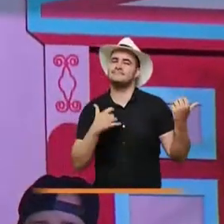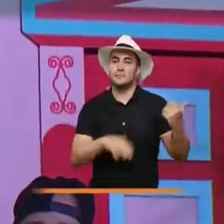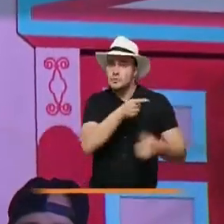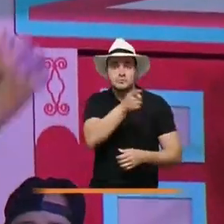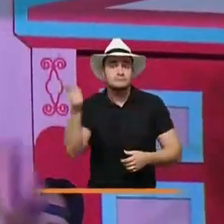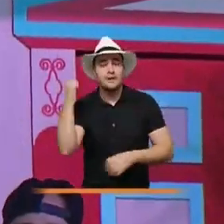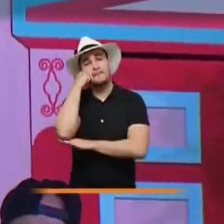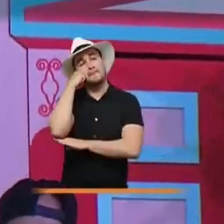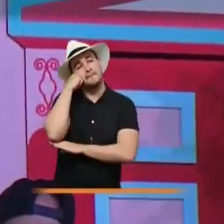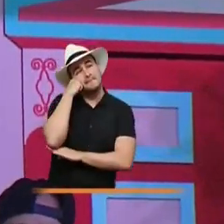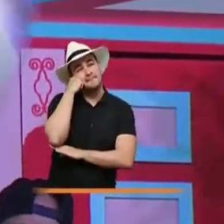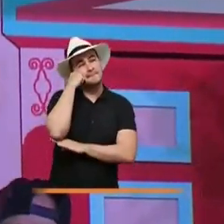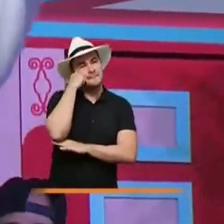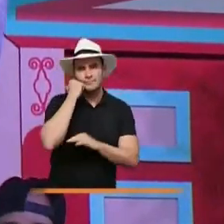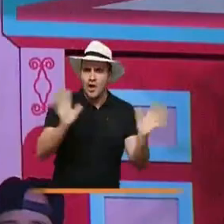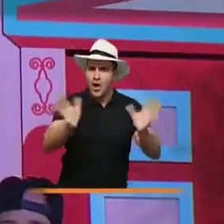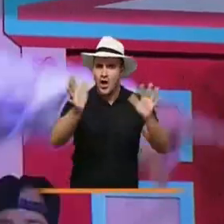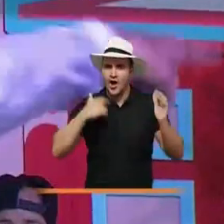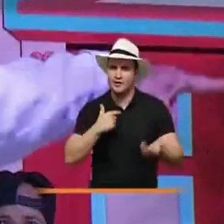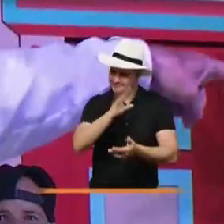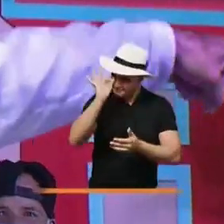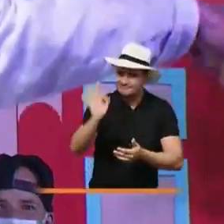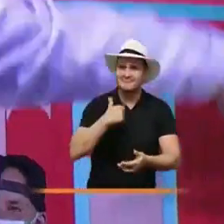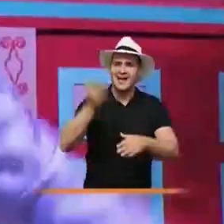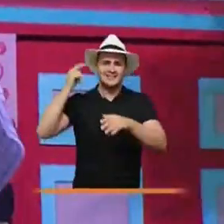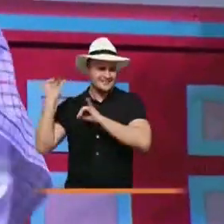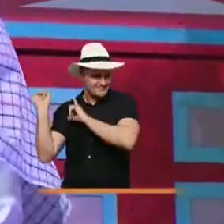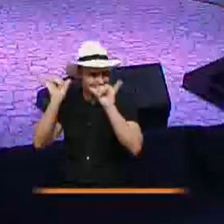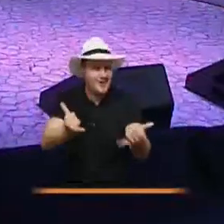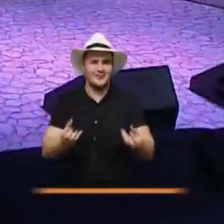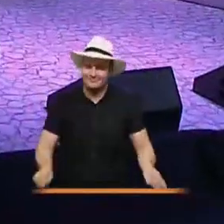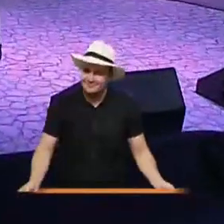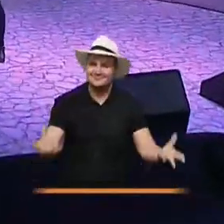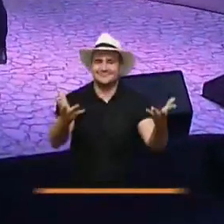aburridos le compraríamos lo día antes